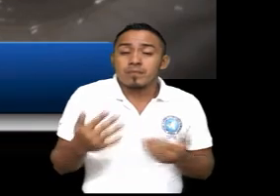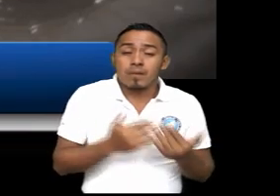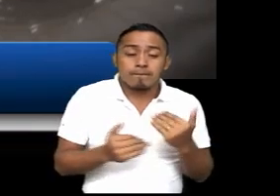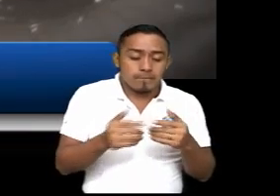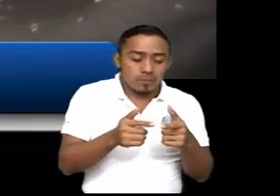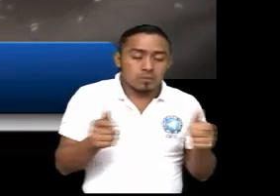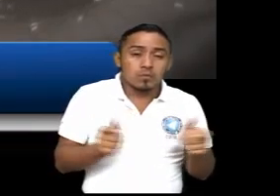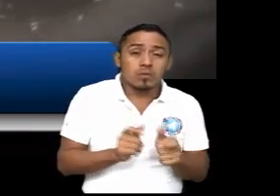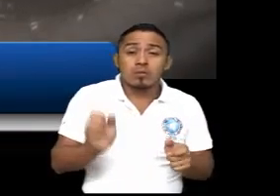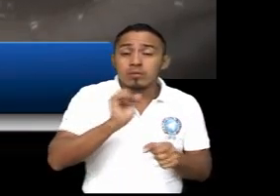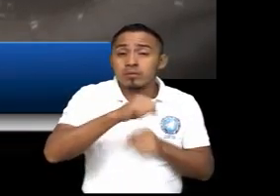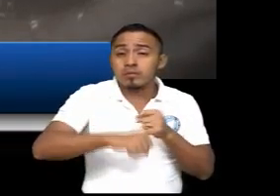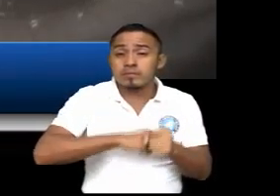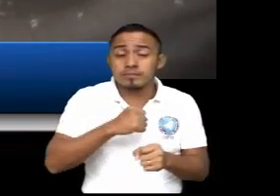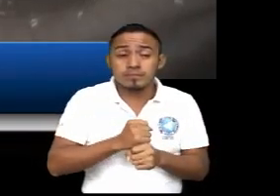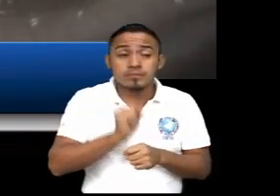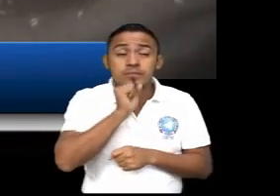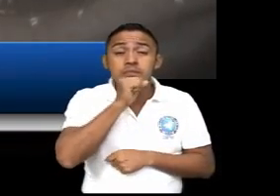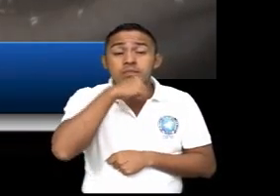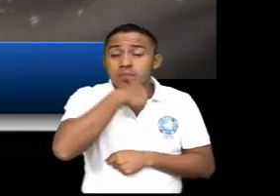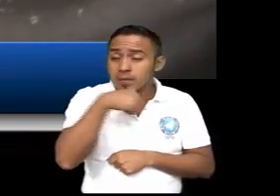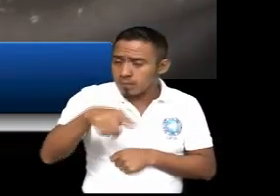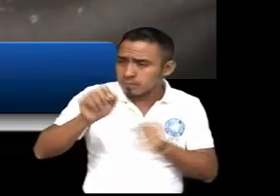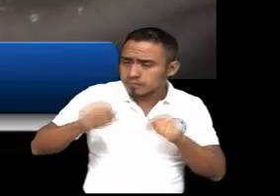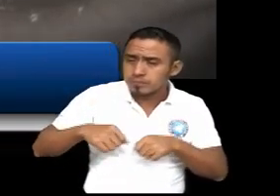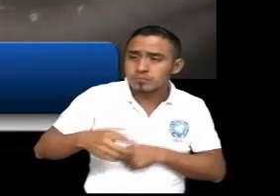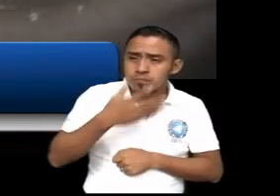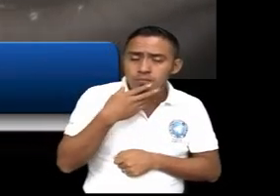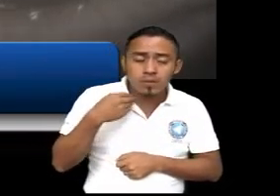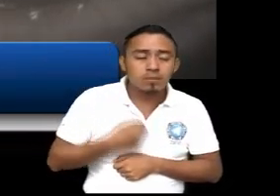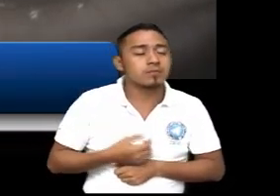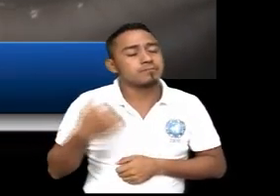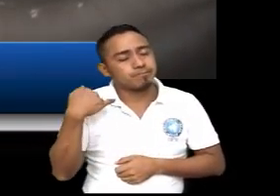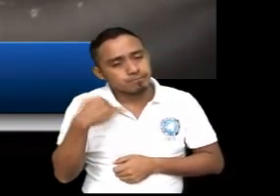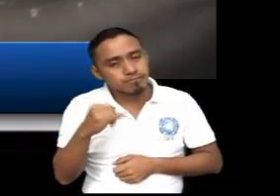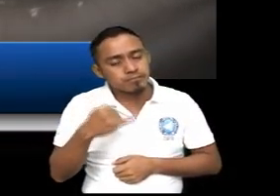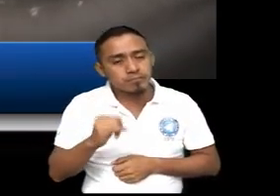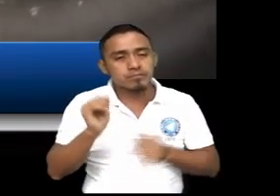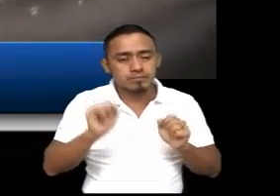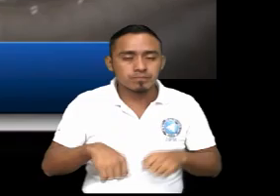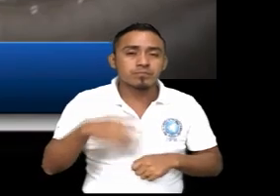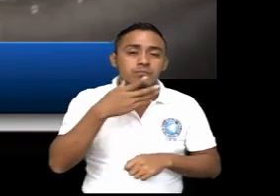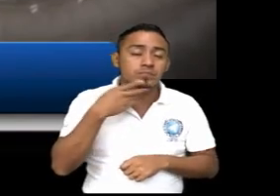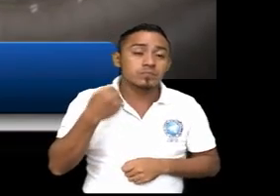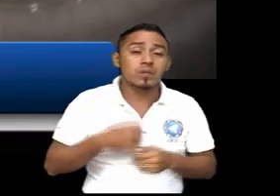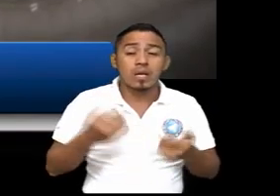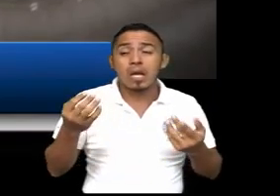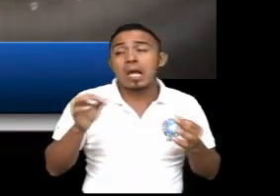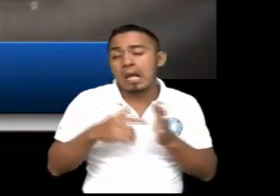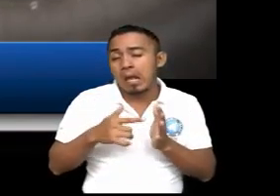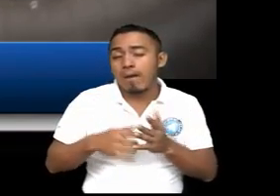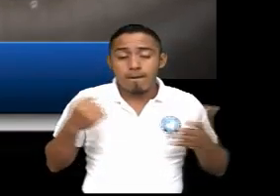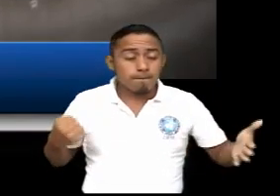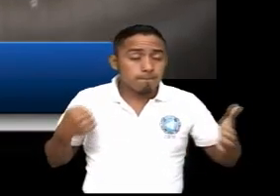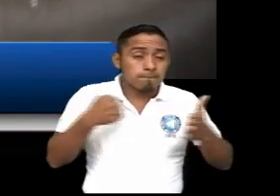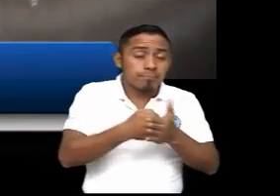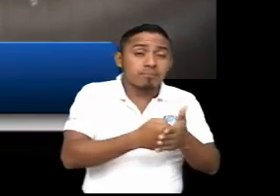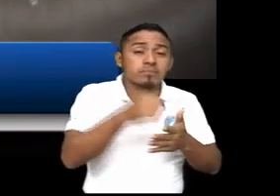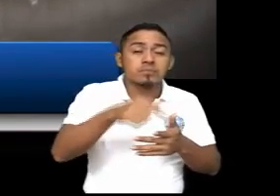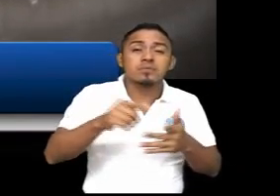cuestión de la edad. De la edad. También puede afectar a jóvenes. También los jóvenes, por ejemplo, los traumas oculares.